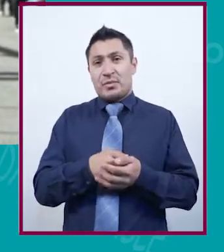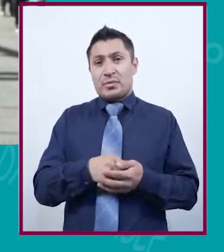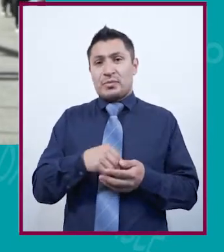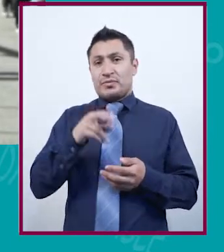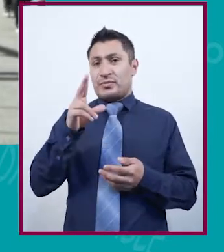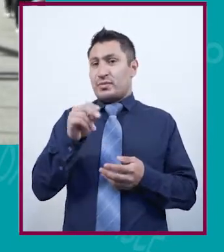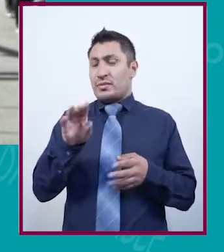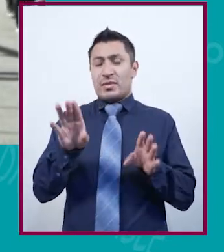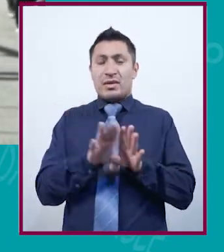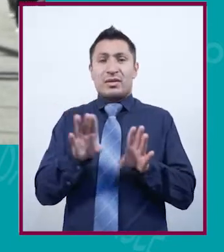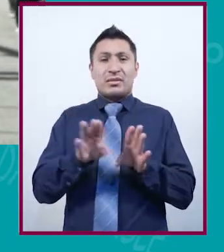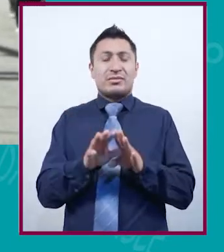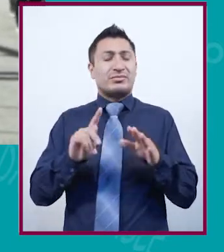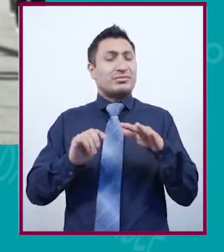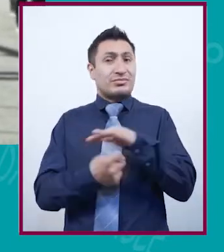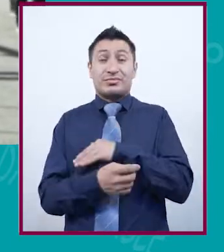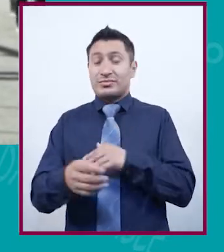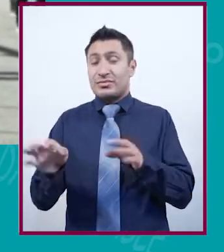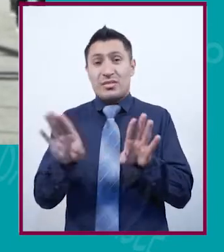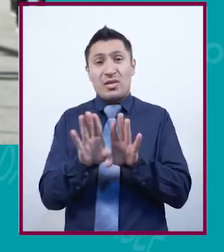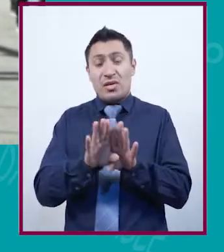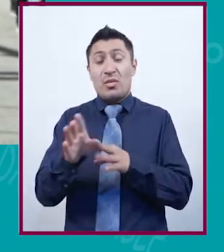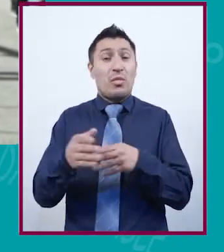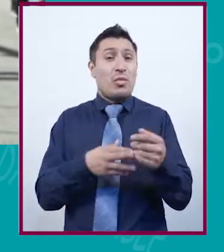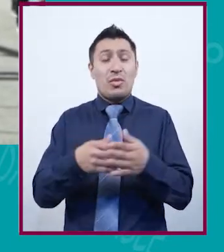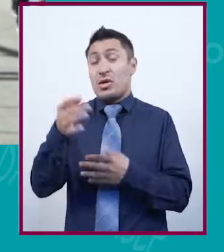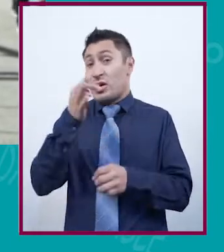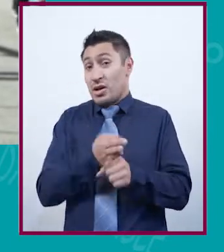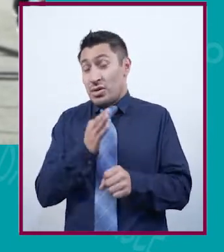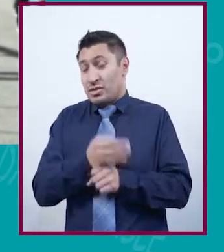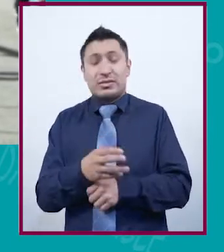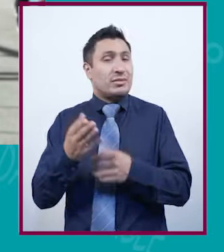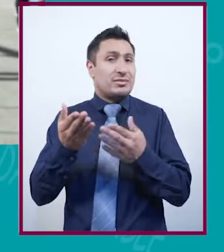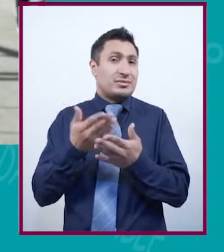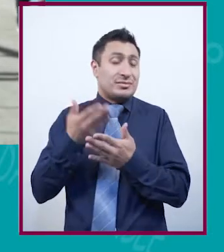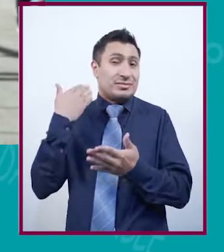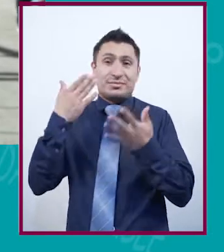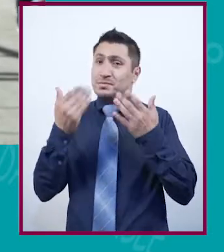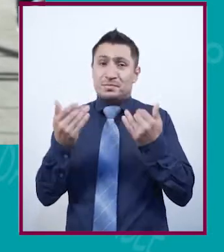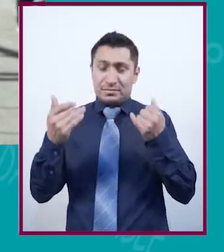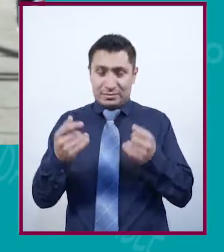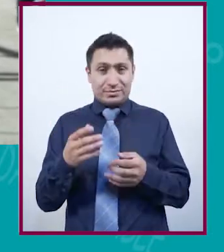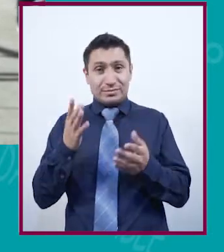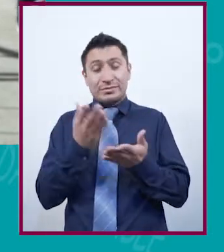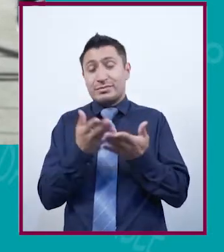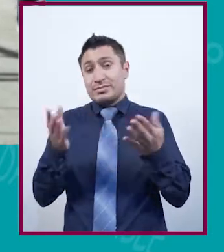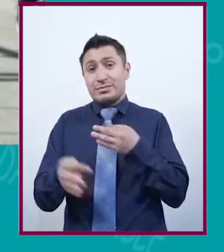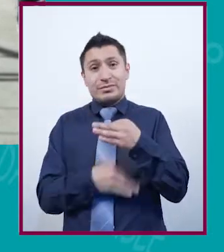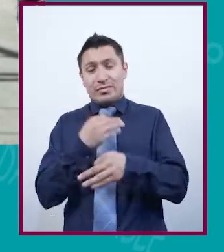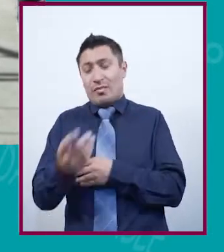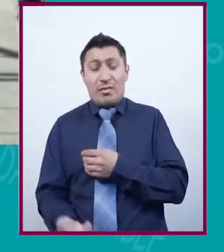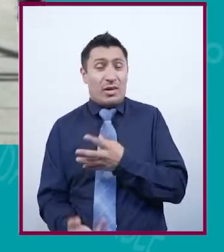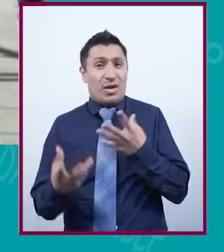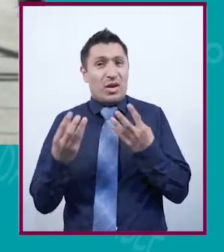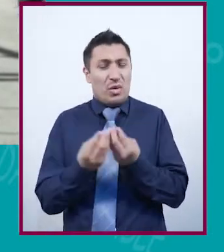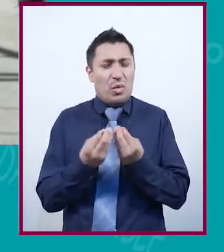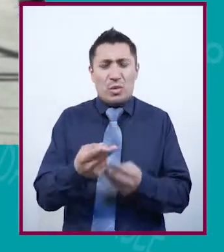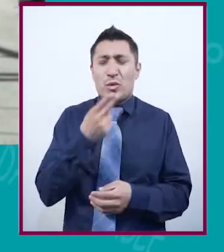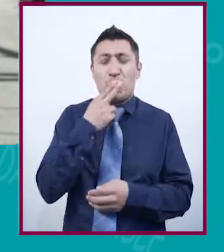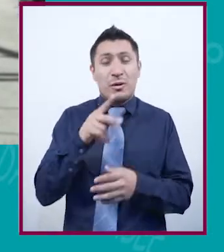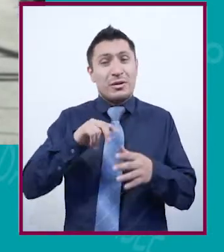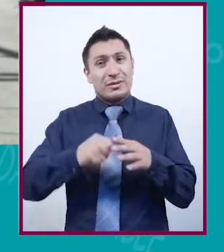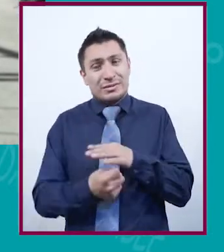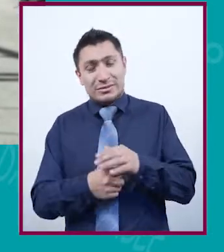Y no había mucha tecnología como la de ahora, que pues todos están muy apegados a